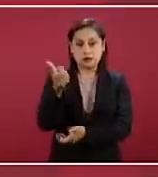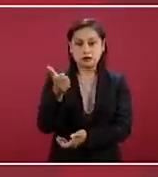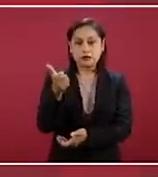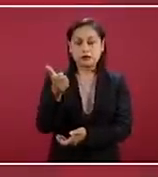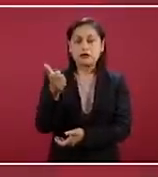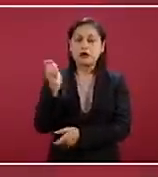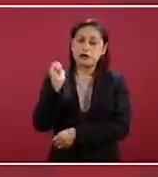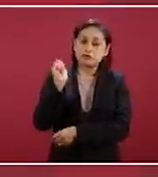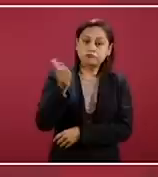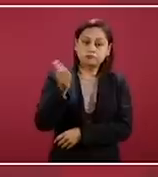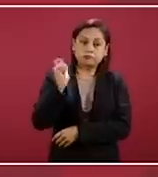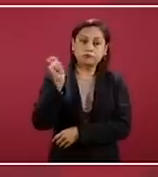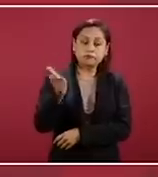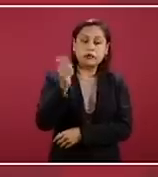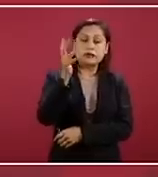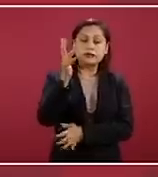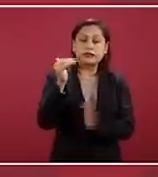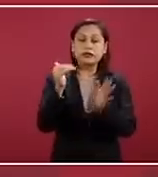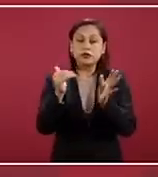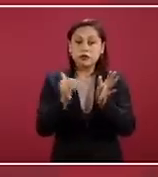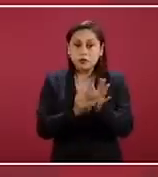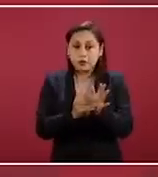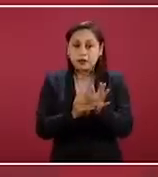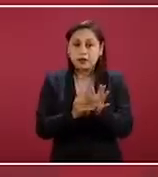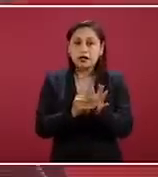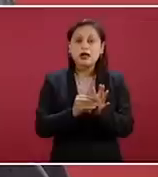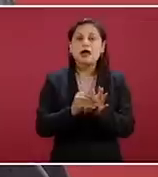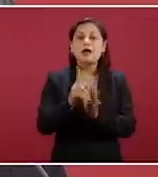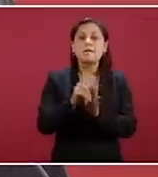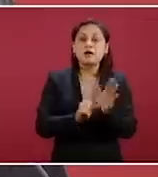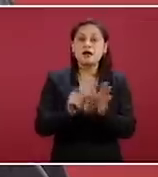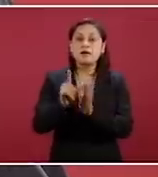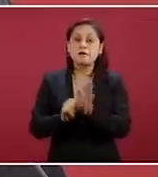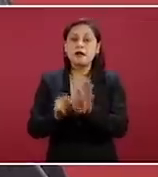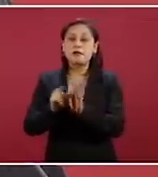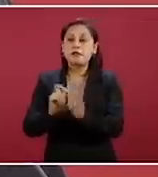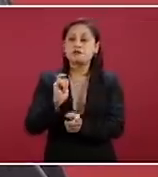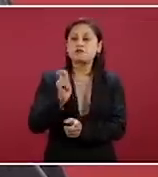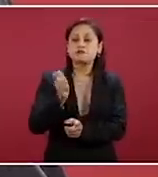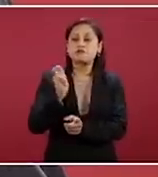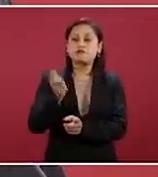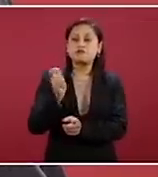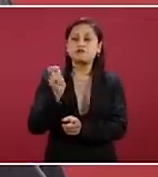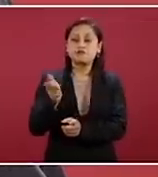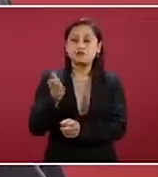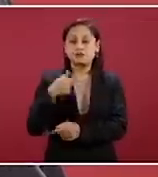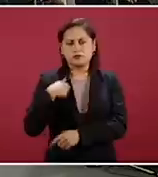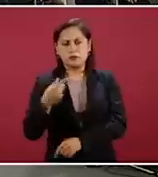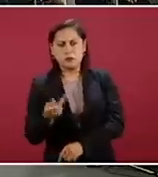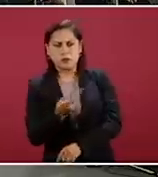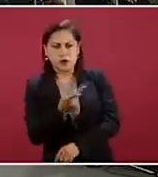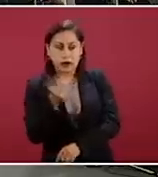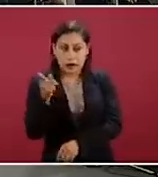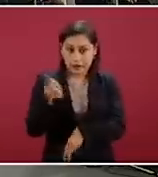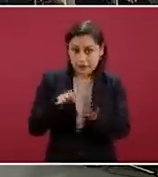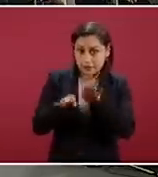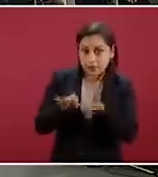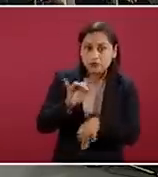un jornal de 5.000 pesos mensuales, ¿es empleo o no es empleo?